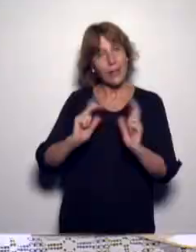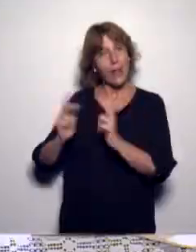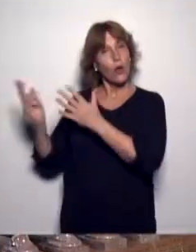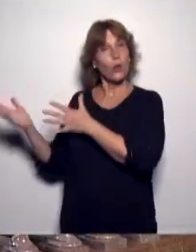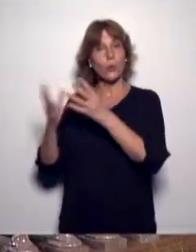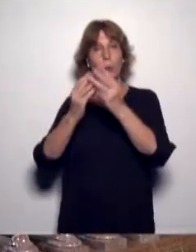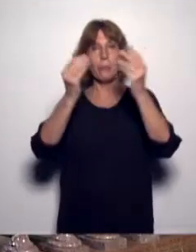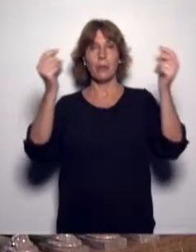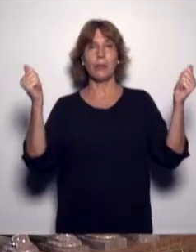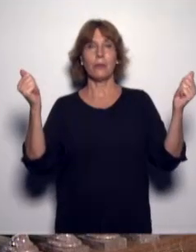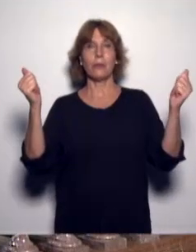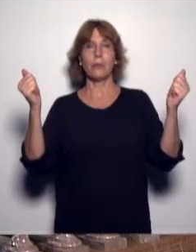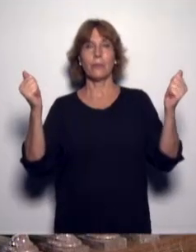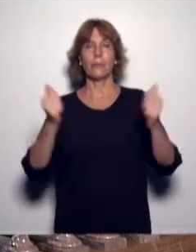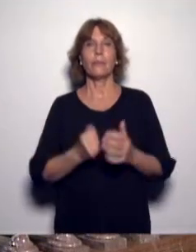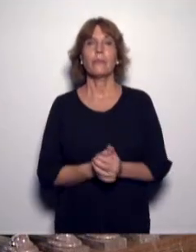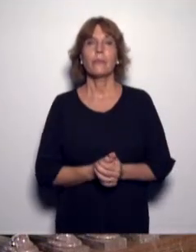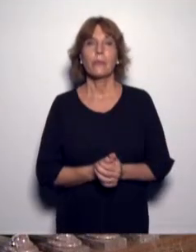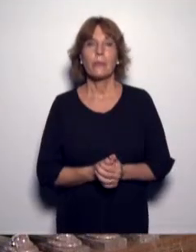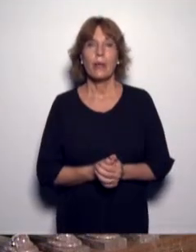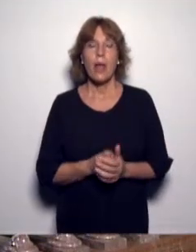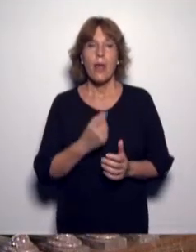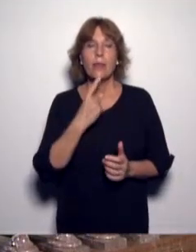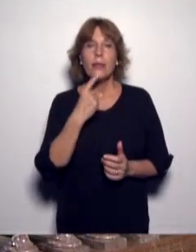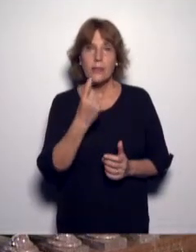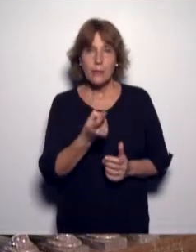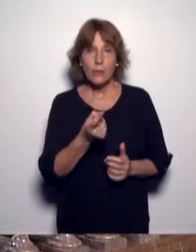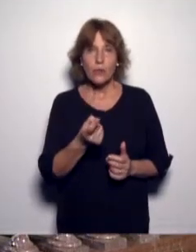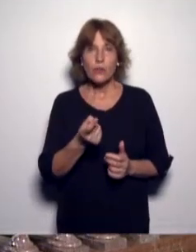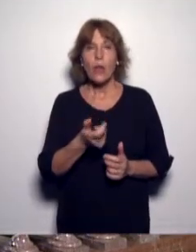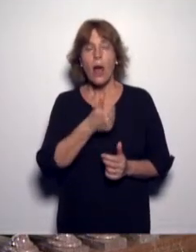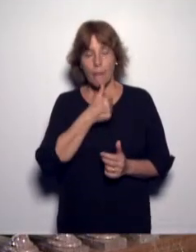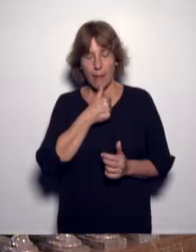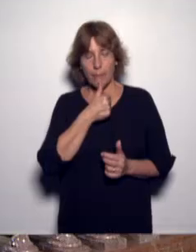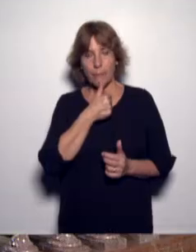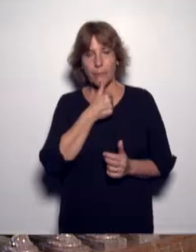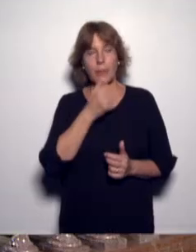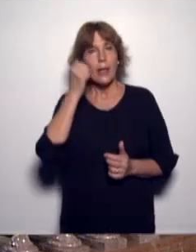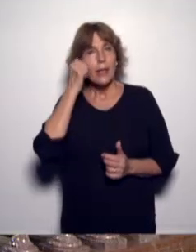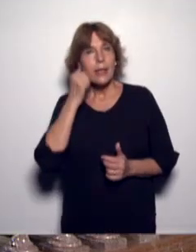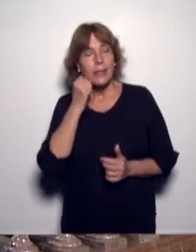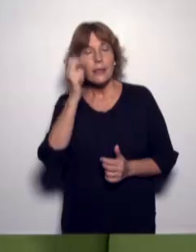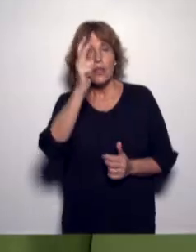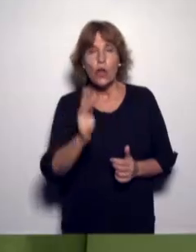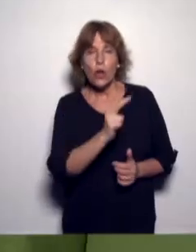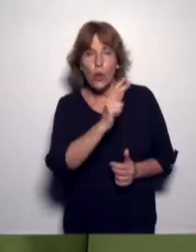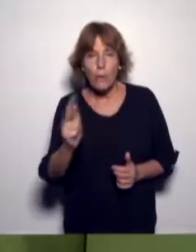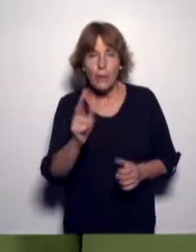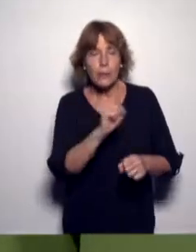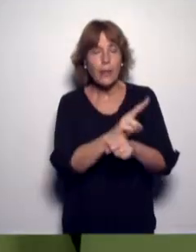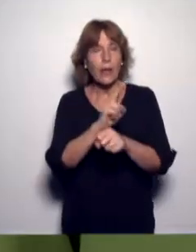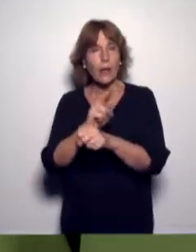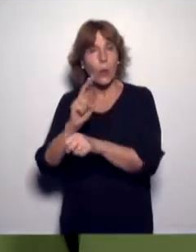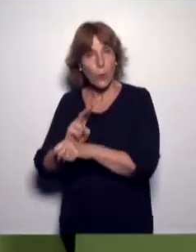ustedes. A cada invocación respondemos amén. Que el Señor los bendiga y